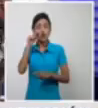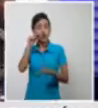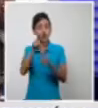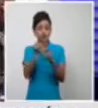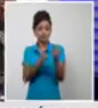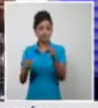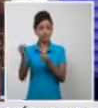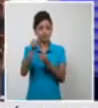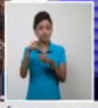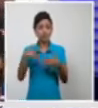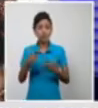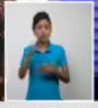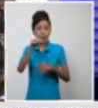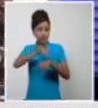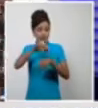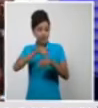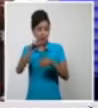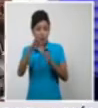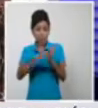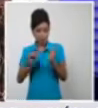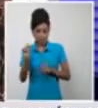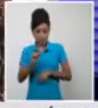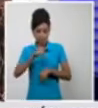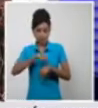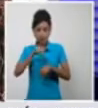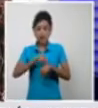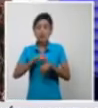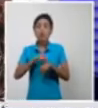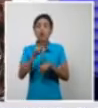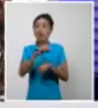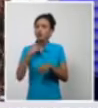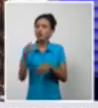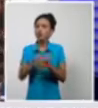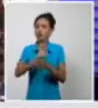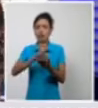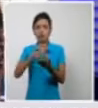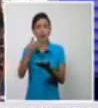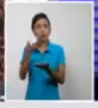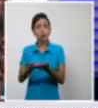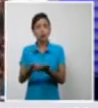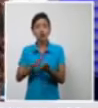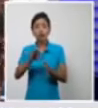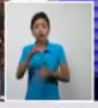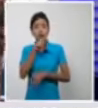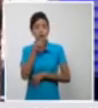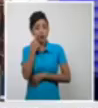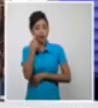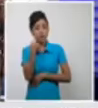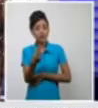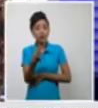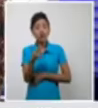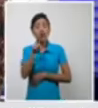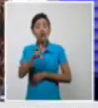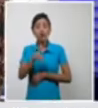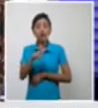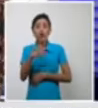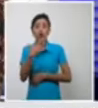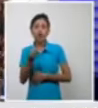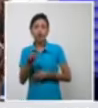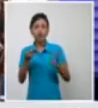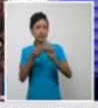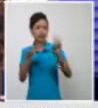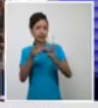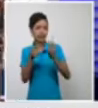Y en menos de un mes hemos puesto en práctica una serie de propuestas que, bueno, ya pueden verse hasta por los medios de comunicación,